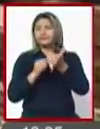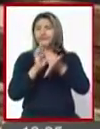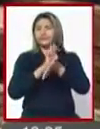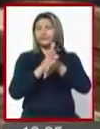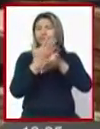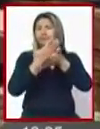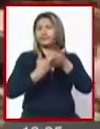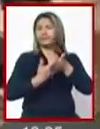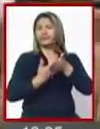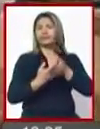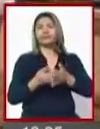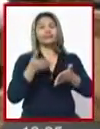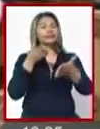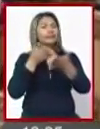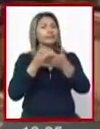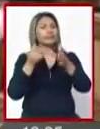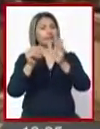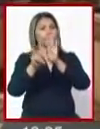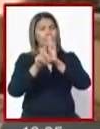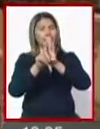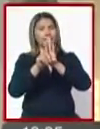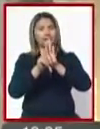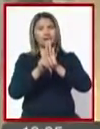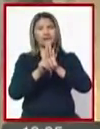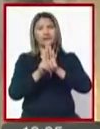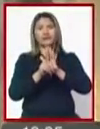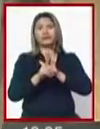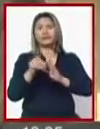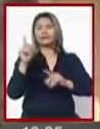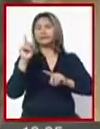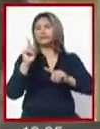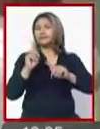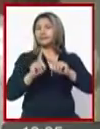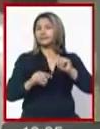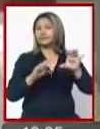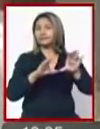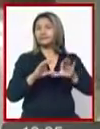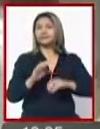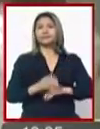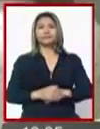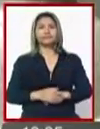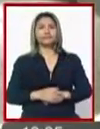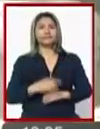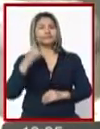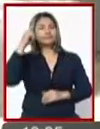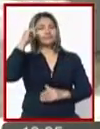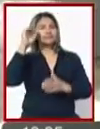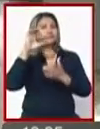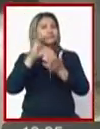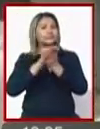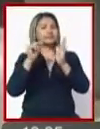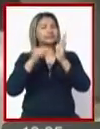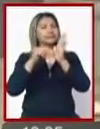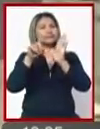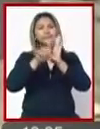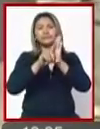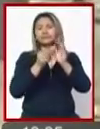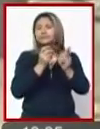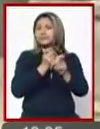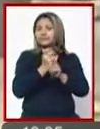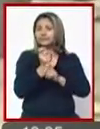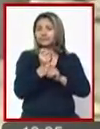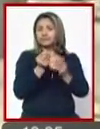recurso contra esta ley, un recurso de inconstitucionalidad, porque creemos que esta ley afecta